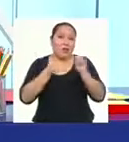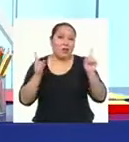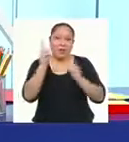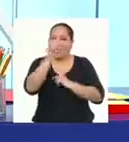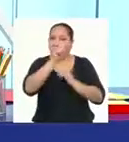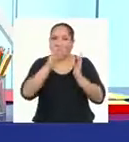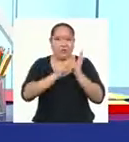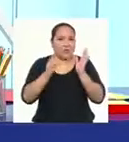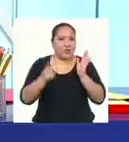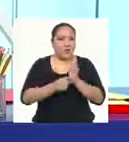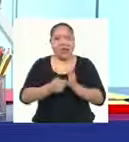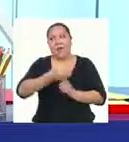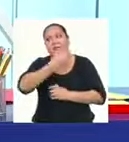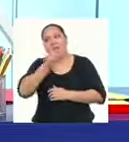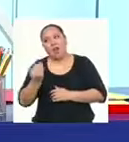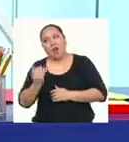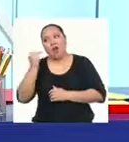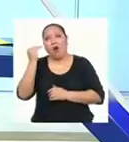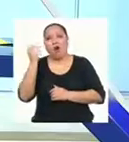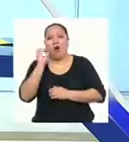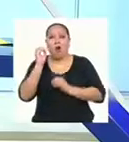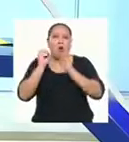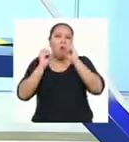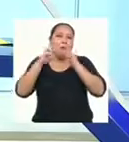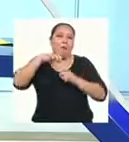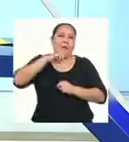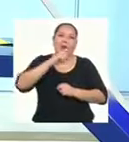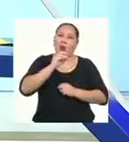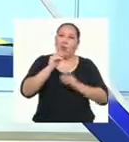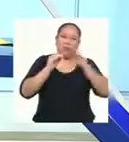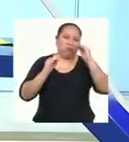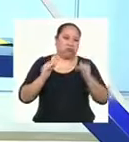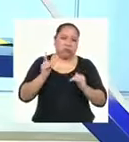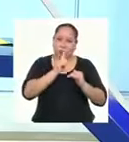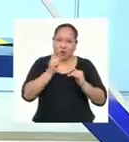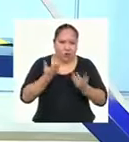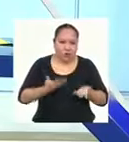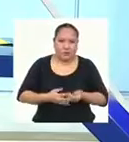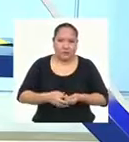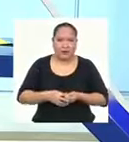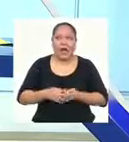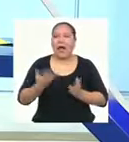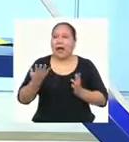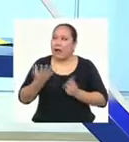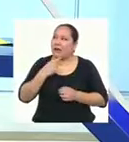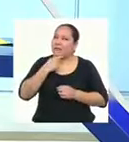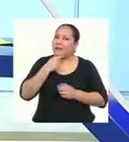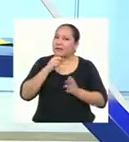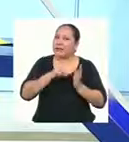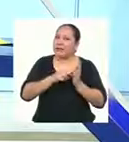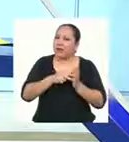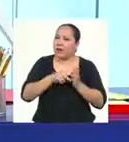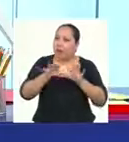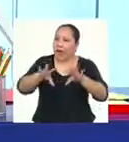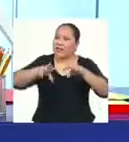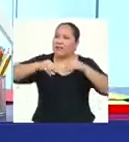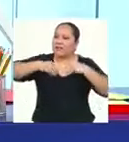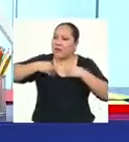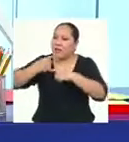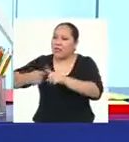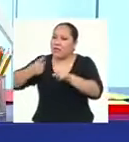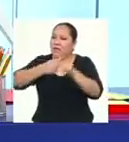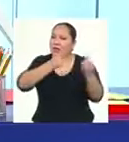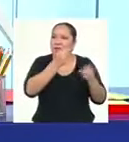significa que sea mejor o peor. ¿Podríamos decir que al aceptar esa variedad gastronómica,